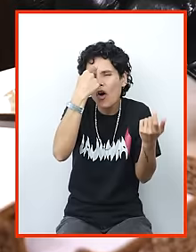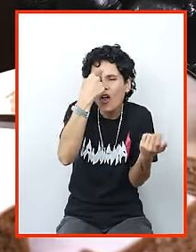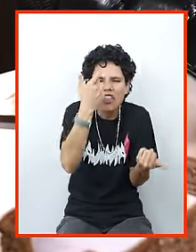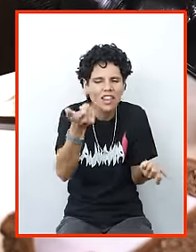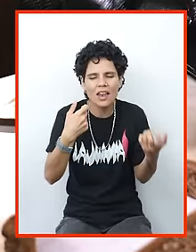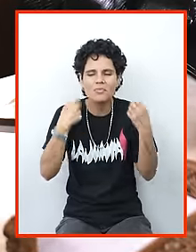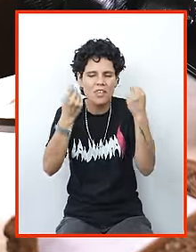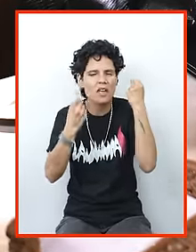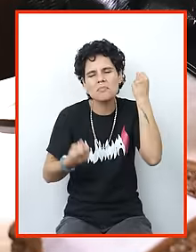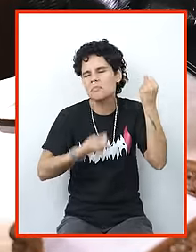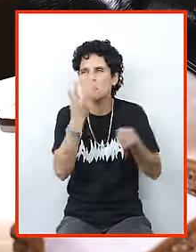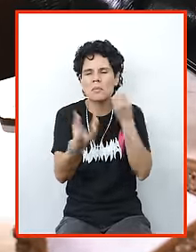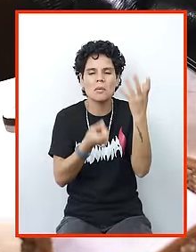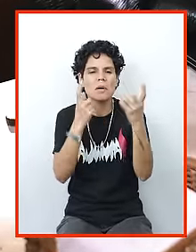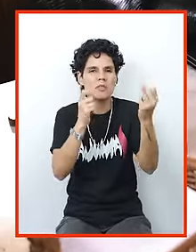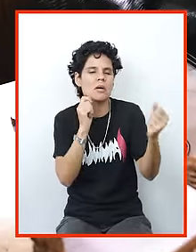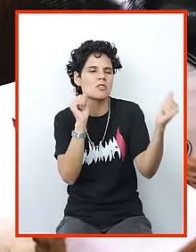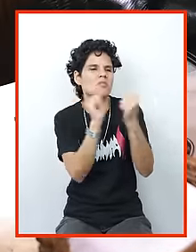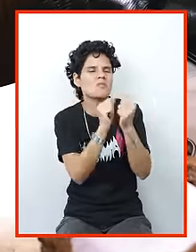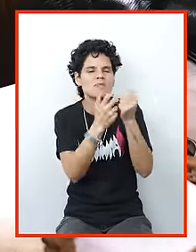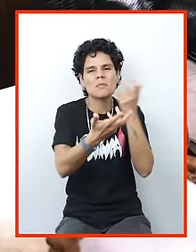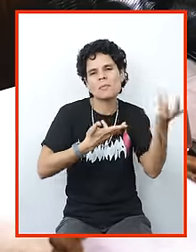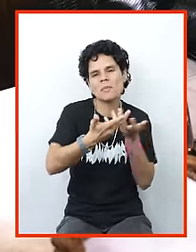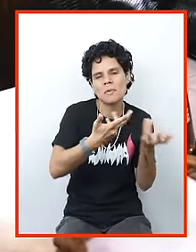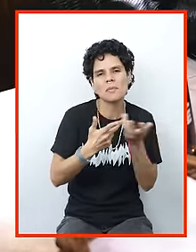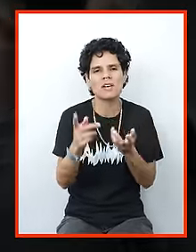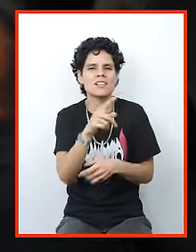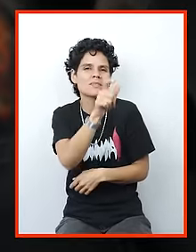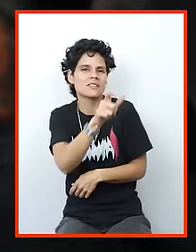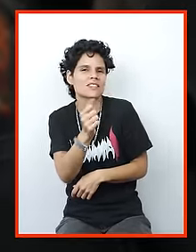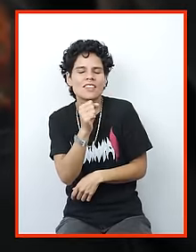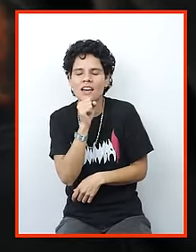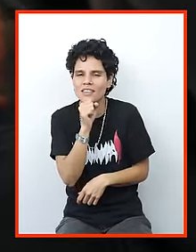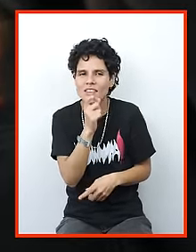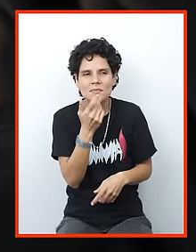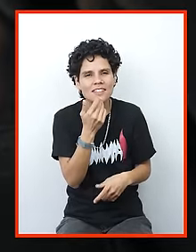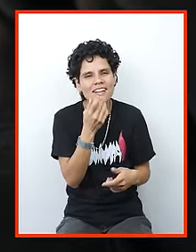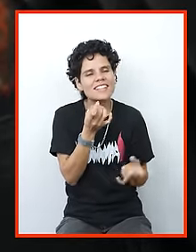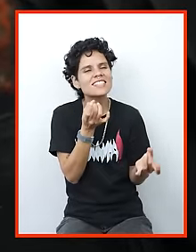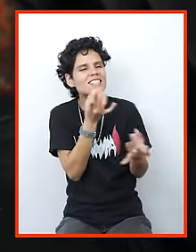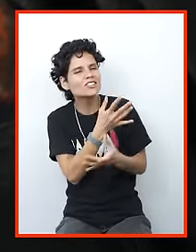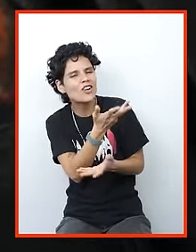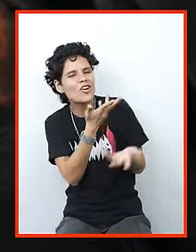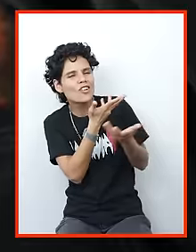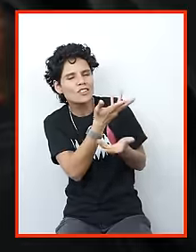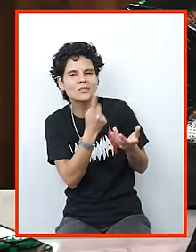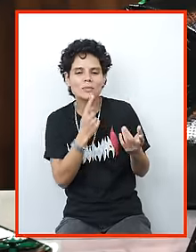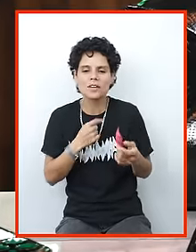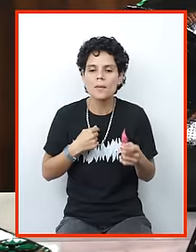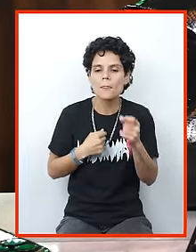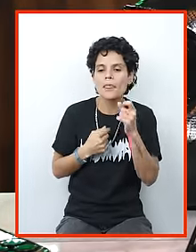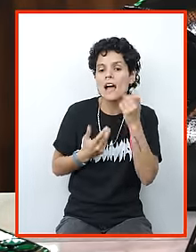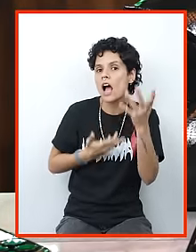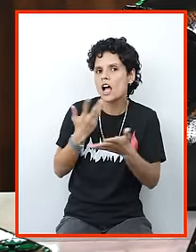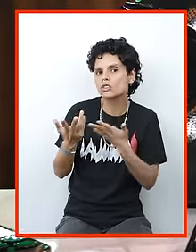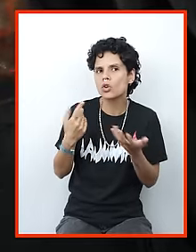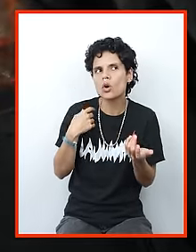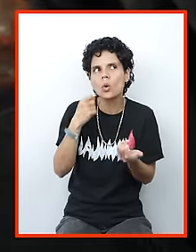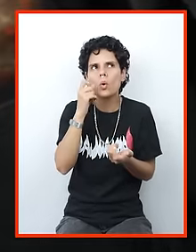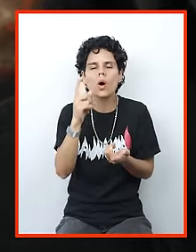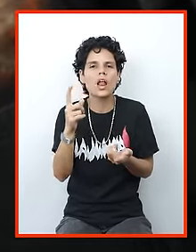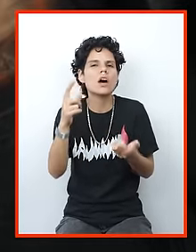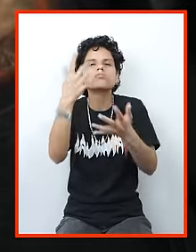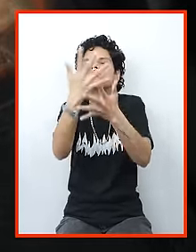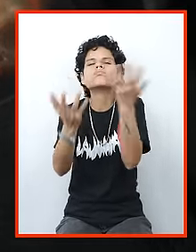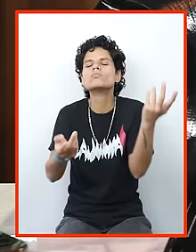como... No sé, nos tratábamos así como panas, pues era como mi amigo, así. Y aparte que era chistoso, entonces, no sé, bueno. ¿Con qué canción te acordás de él? ¿De